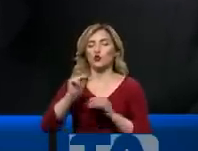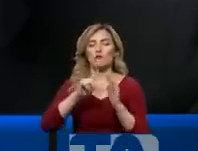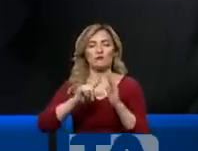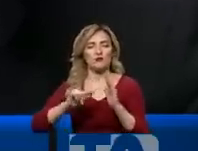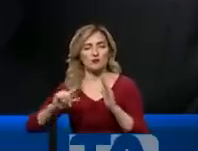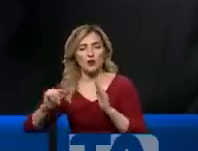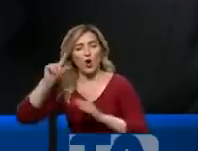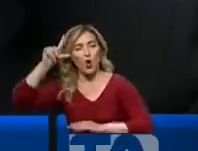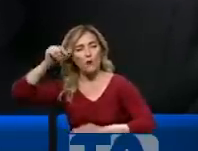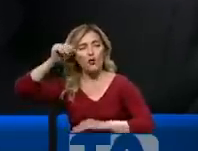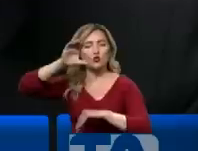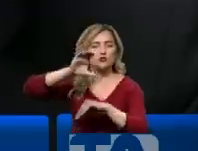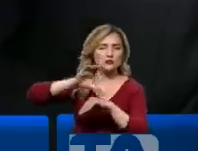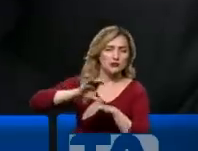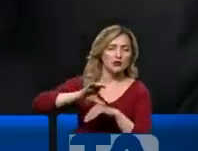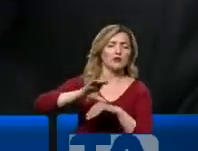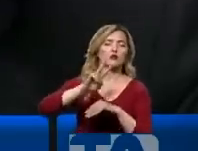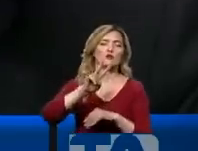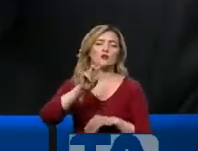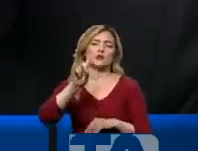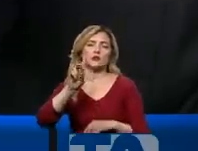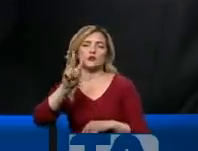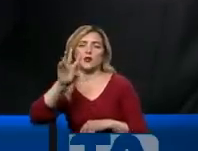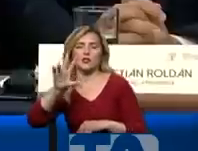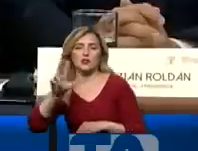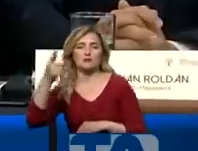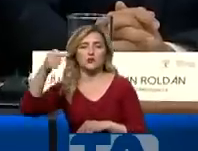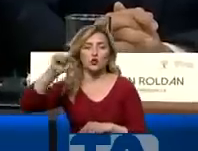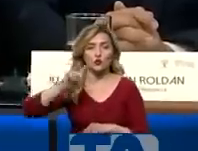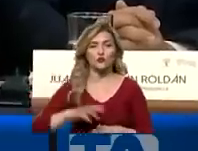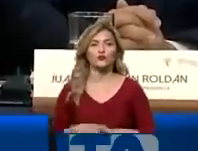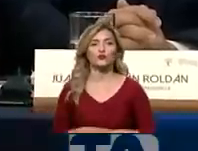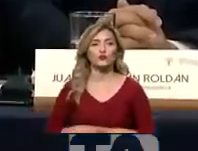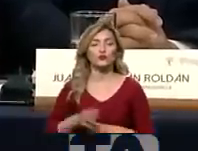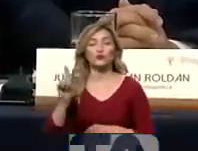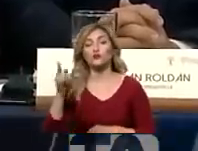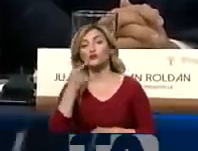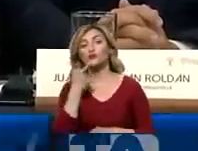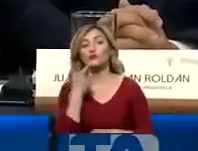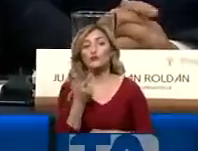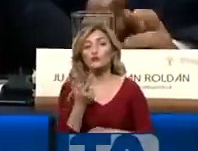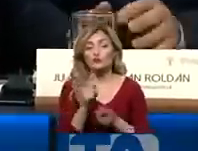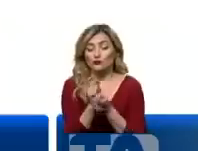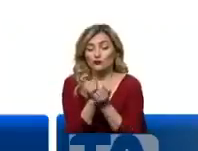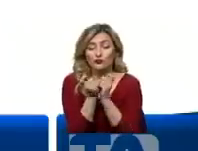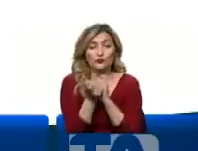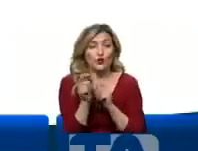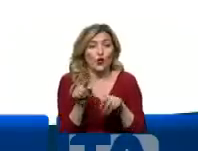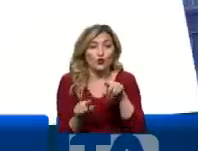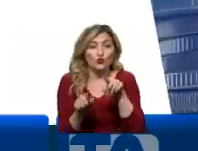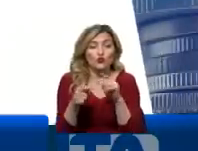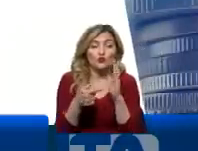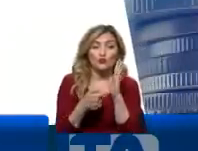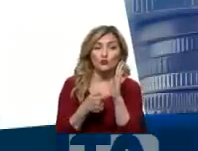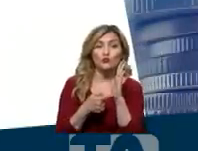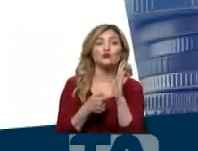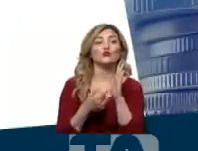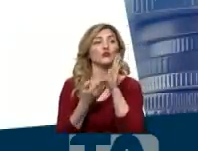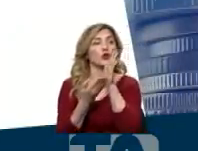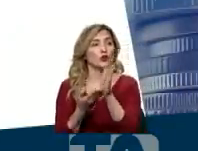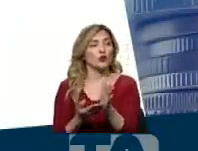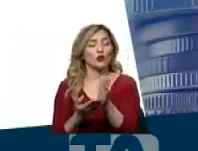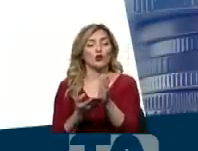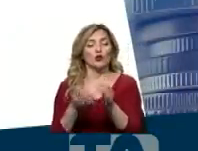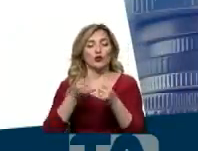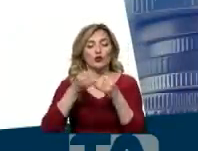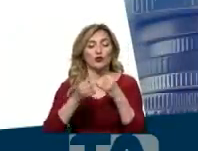A nivel del gobierno central son 2.123 millones. Martínez además indicó que se modificarán algunos impuestos, por ejemplo,